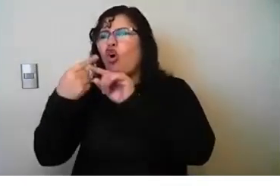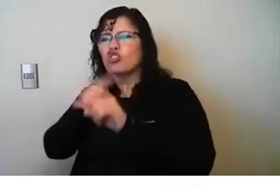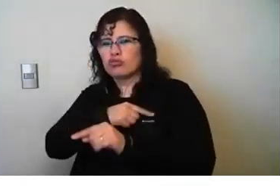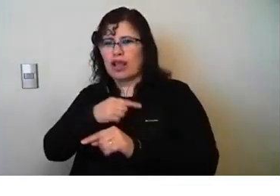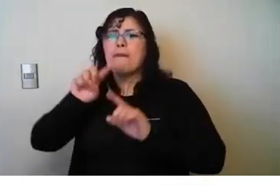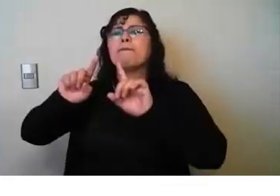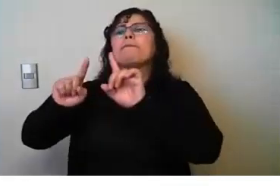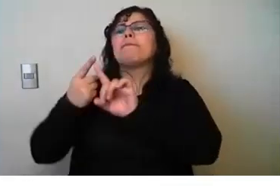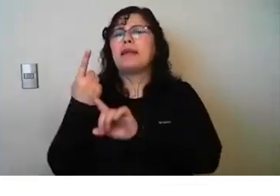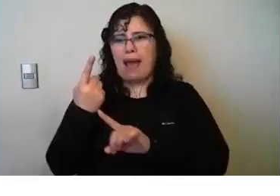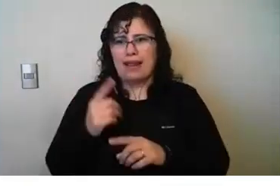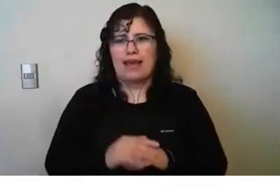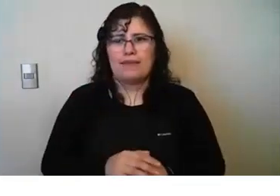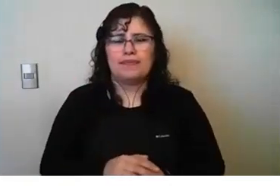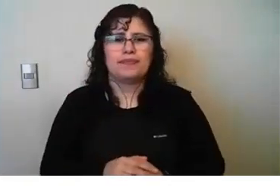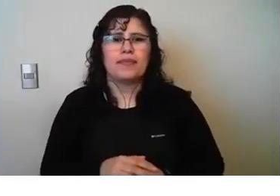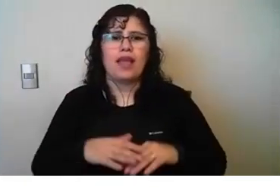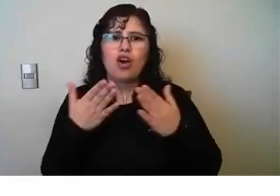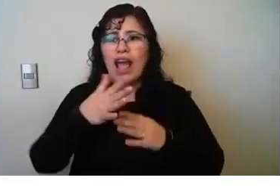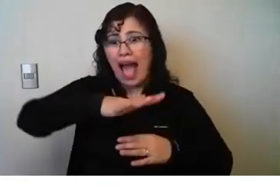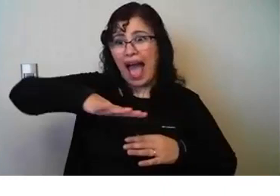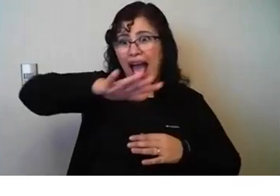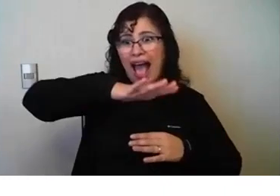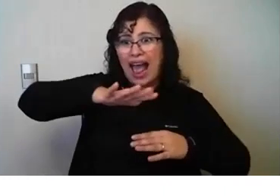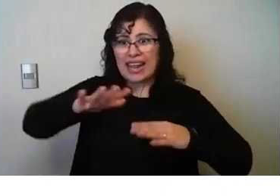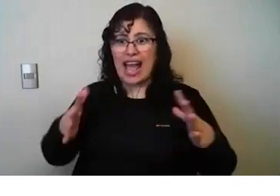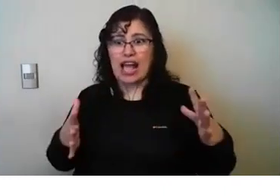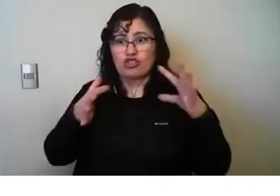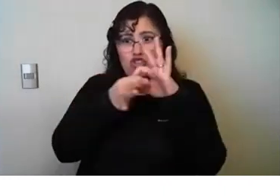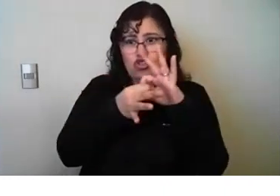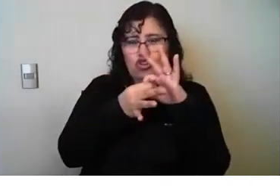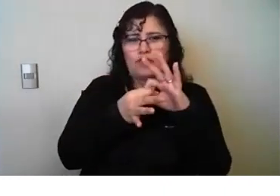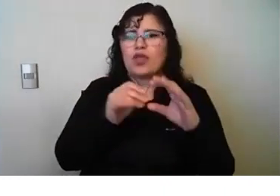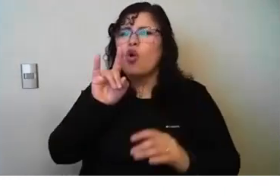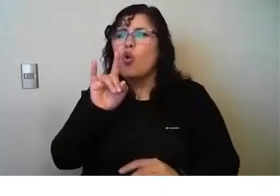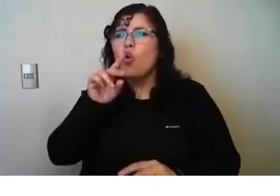Luego tenemos áreas de asociación unimodal, que asocian